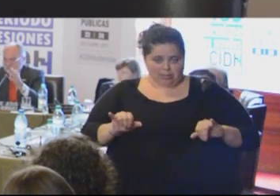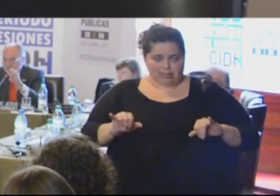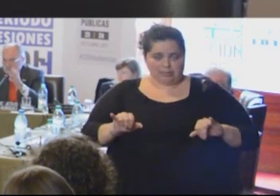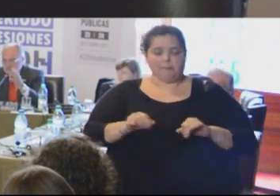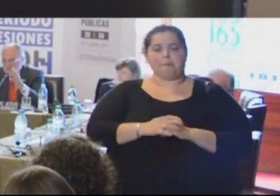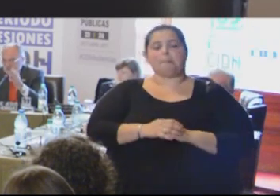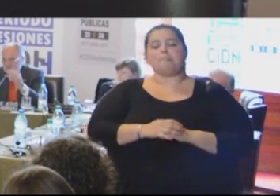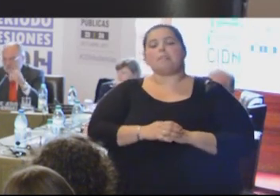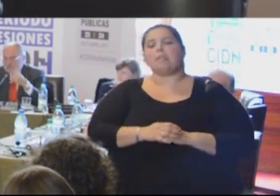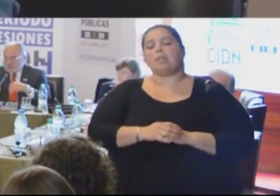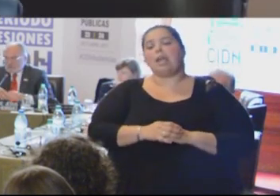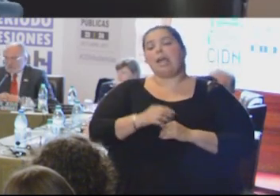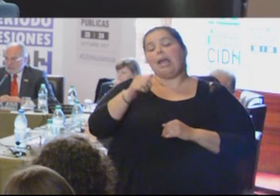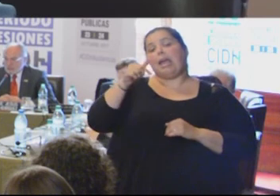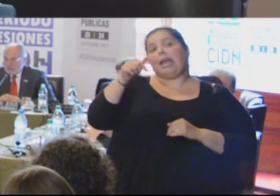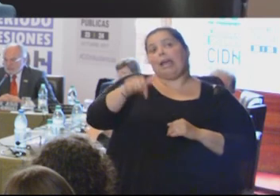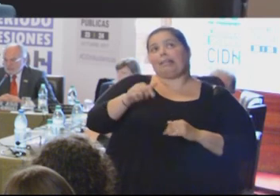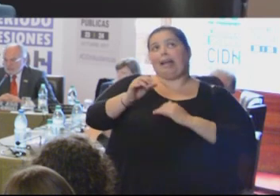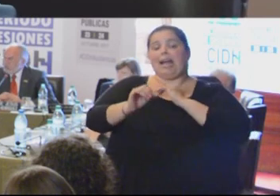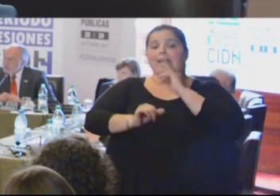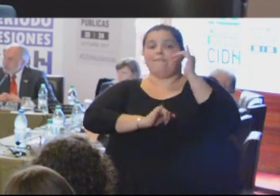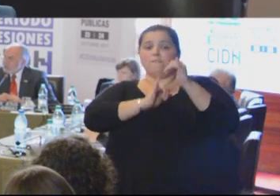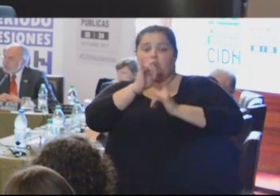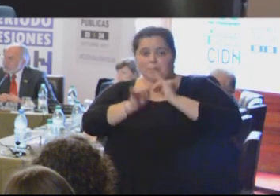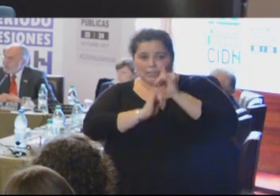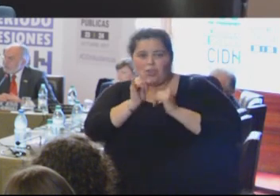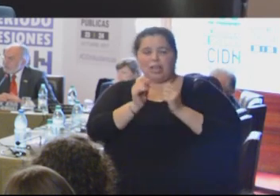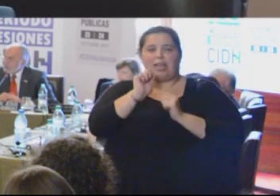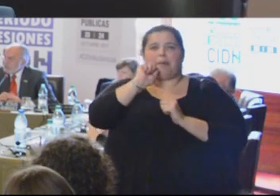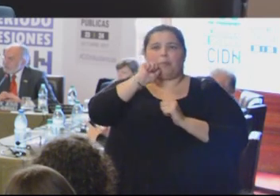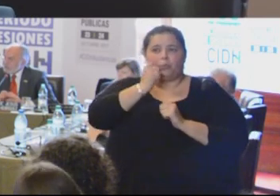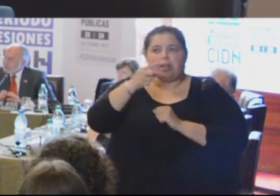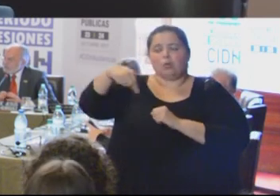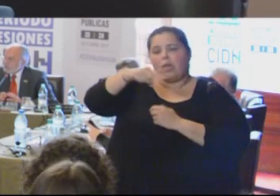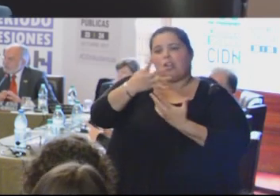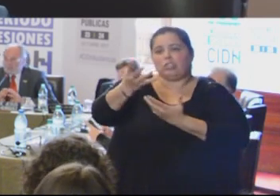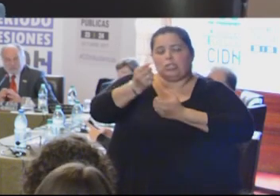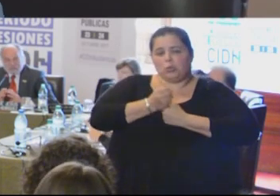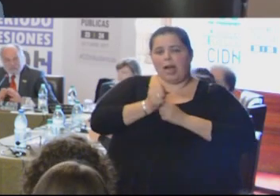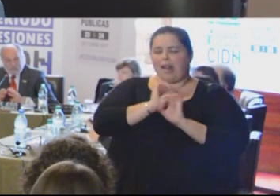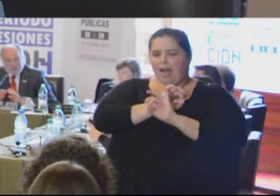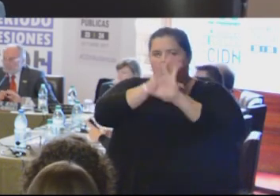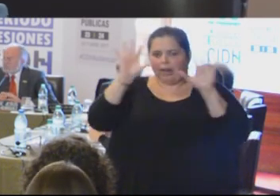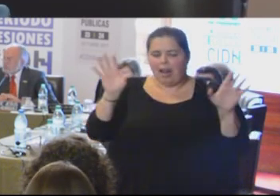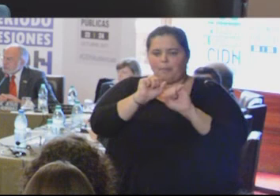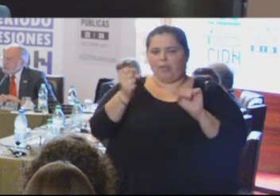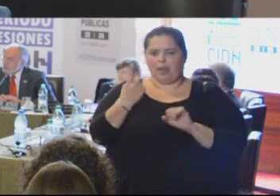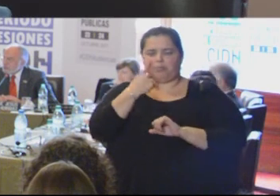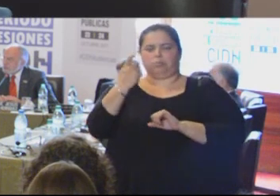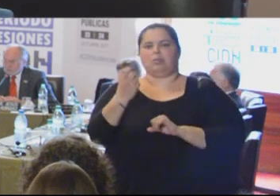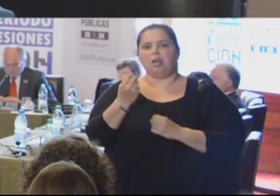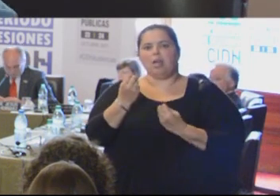información que quisiera que nos ayudaran a a esclarecer identificar dónde estarían